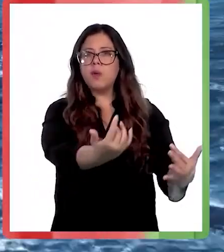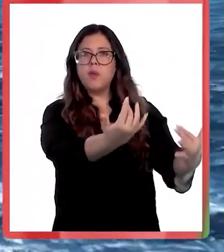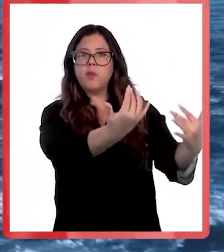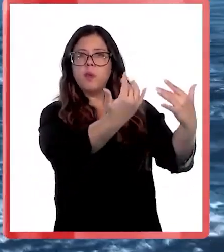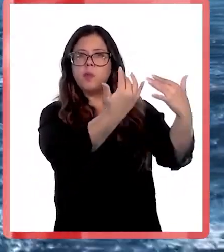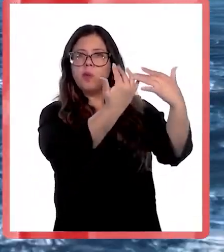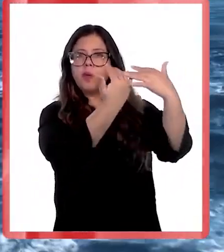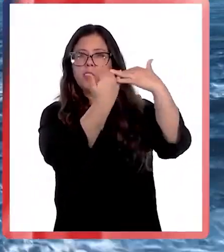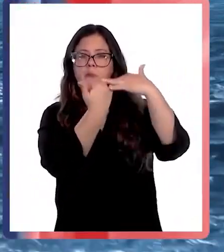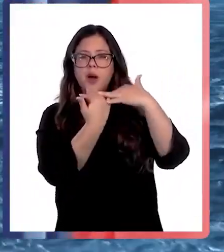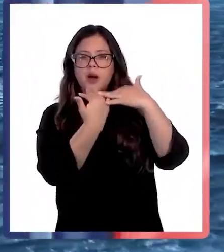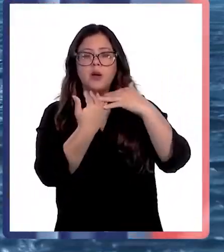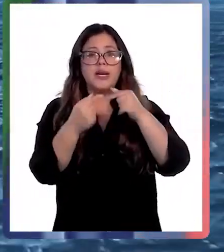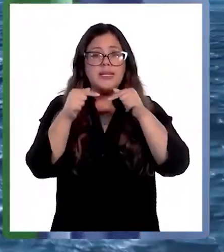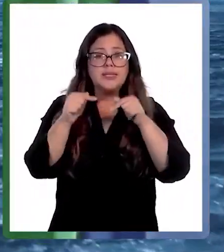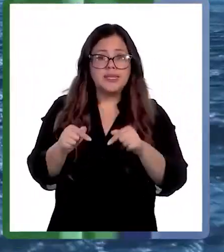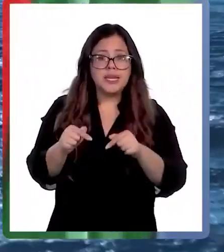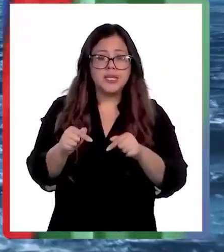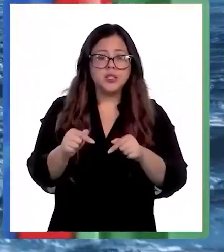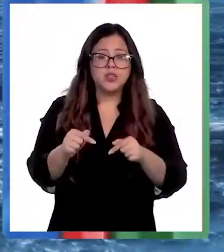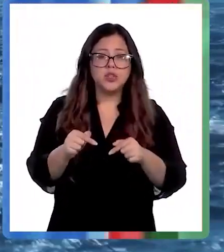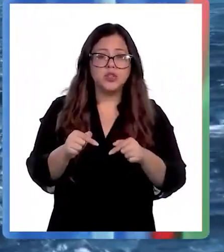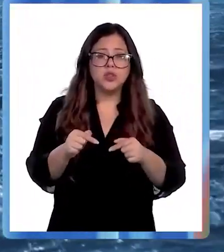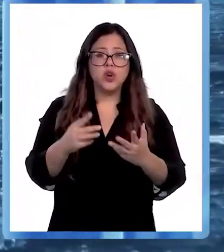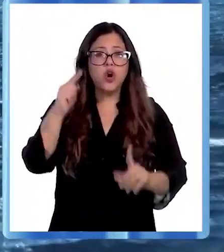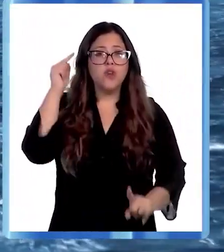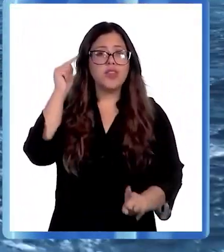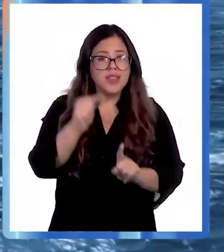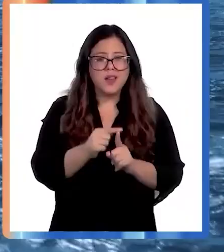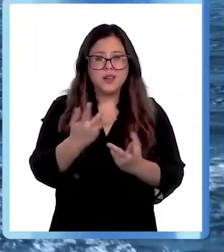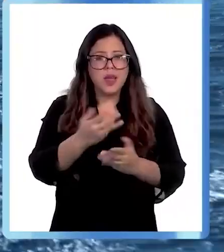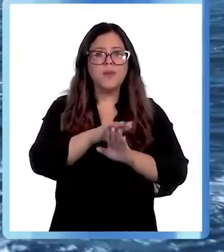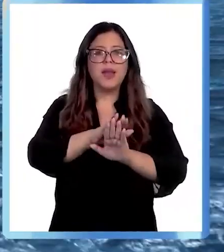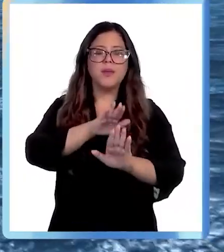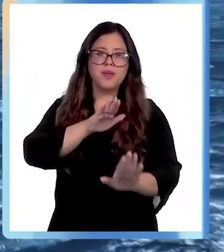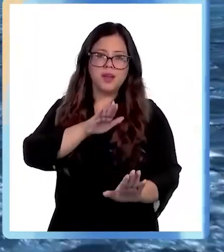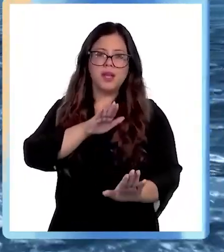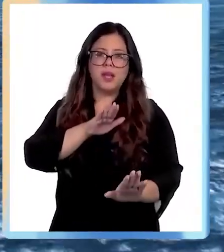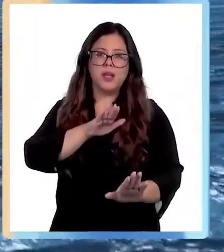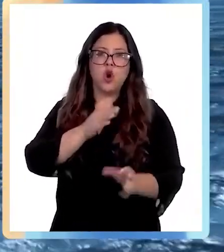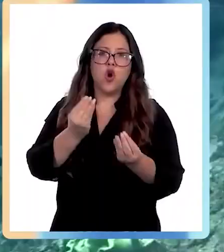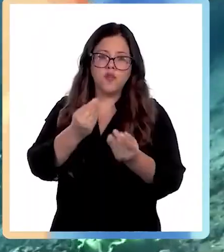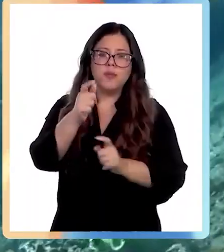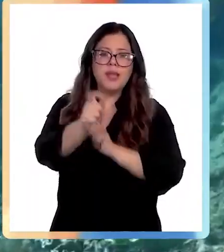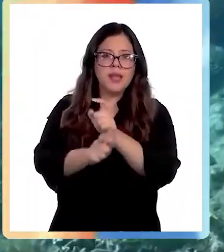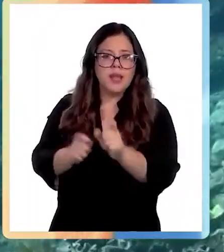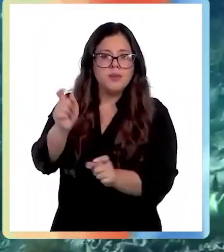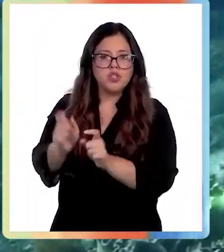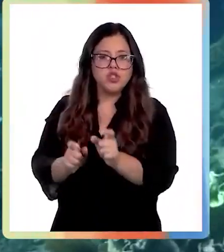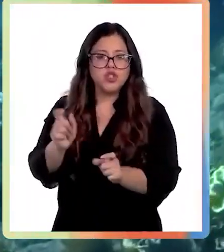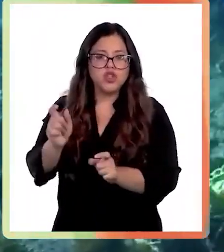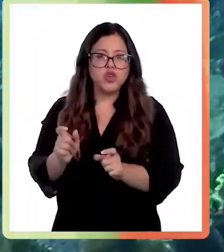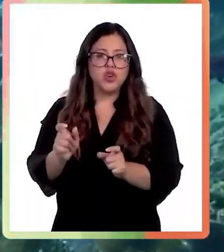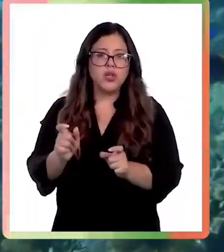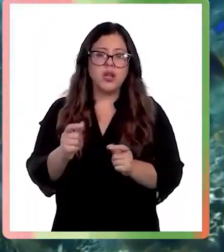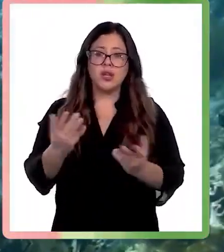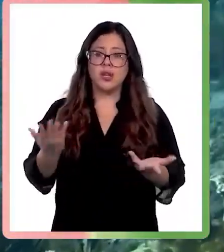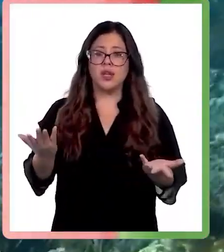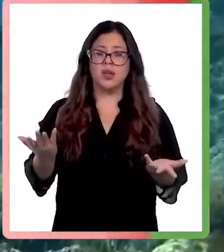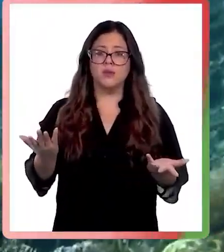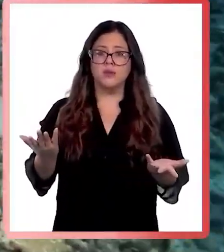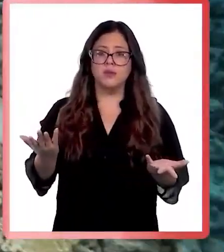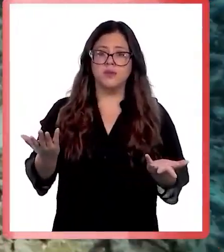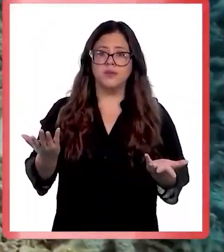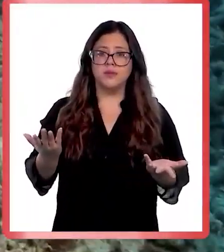cantidad de partículas que se están generando, y eso lo único que tiene como objetivo es prevenir, y prevenir que personas que en estos momentos